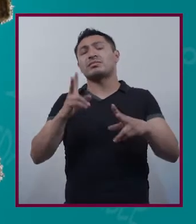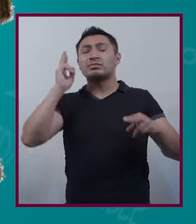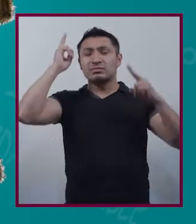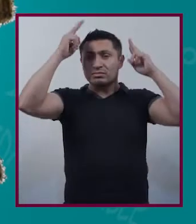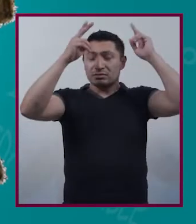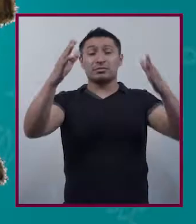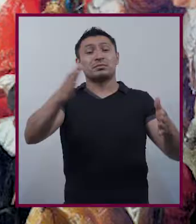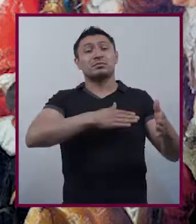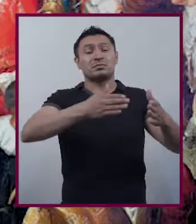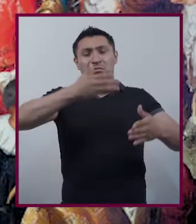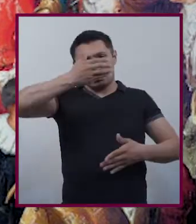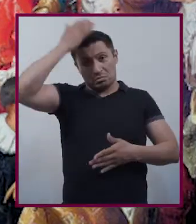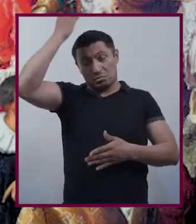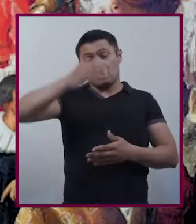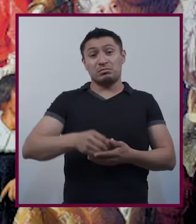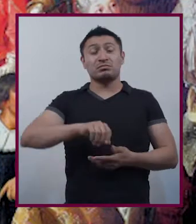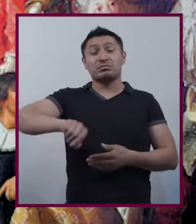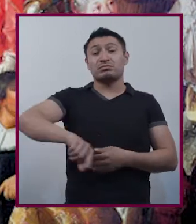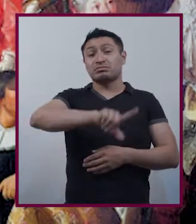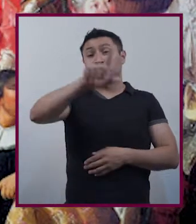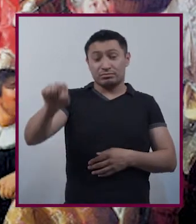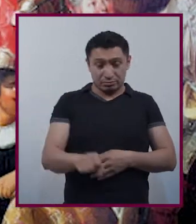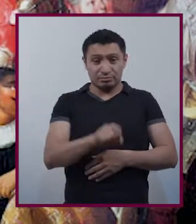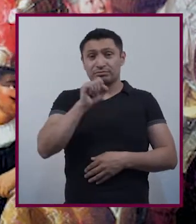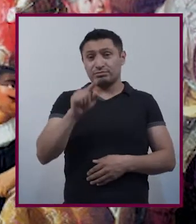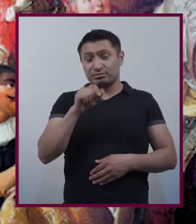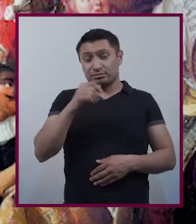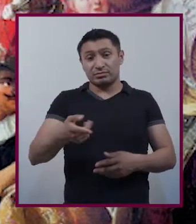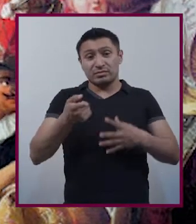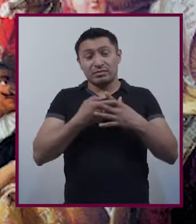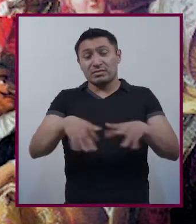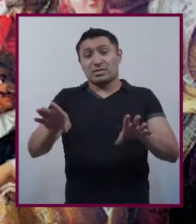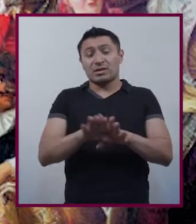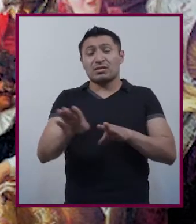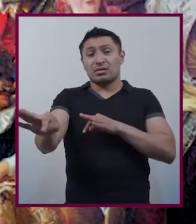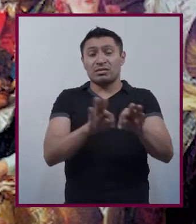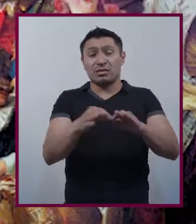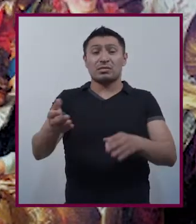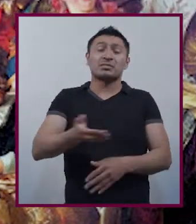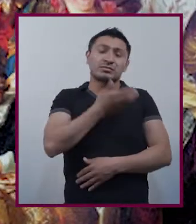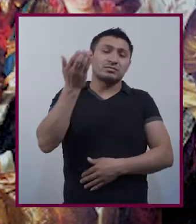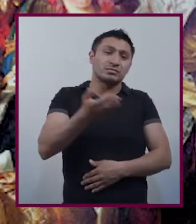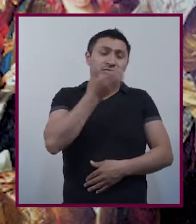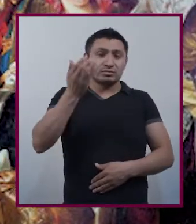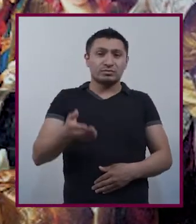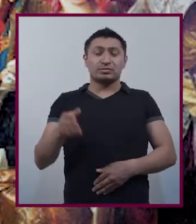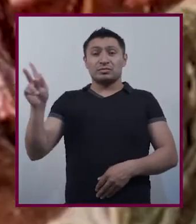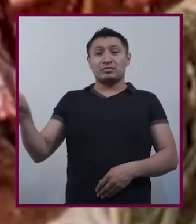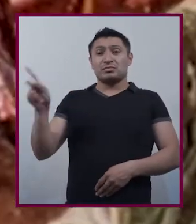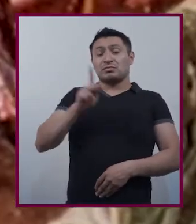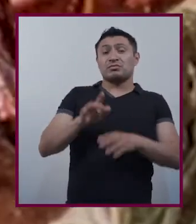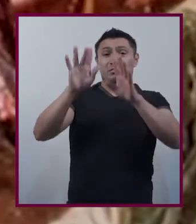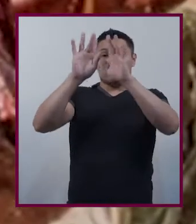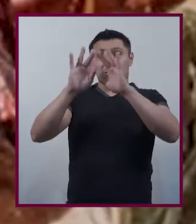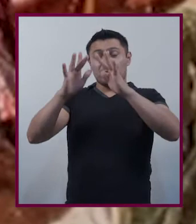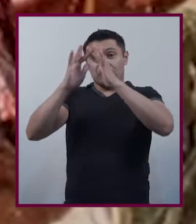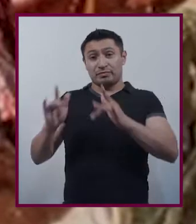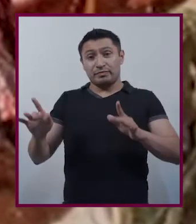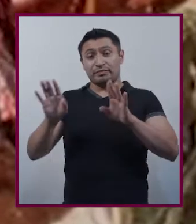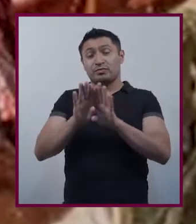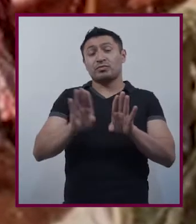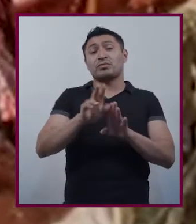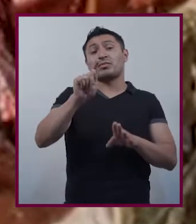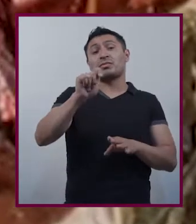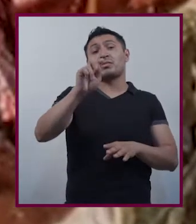hasta cocineros, y posteriormente comenzaron a adoptarse ciertas costumbres afrancesadas, como las